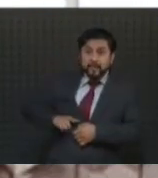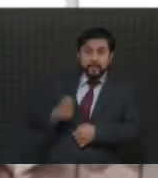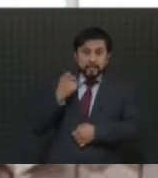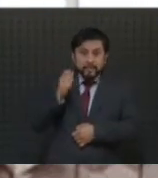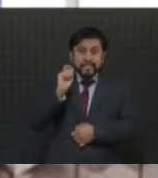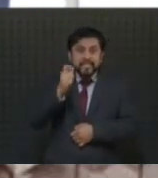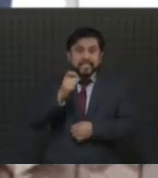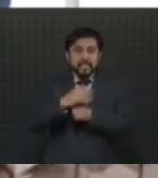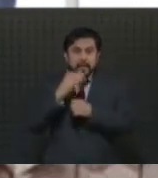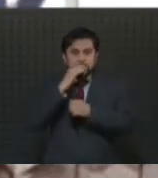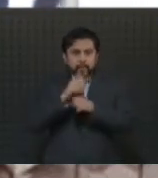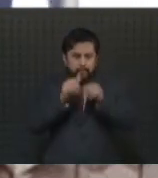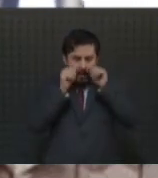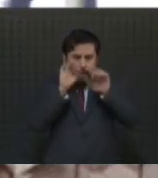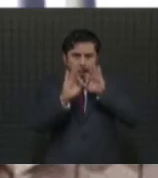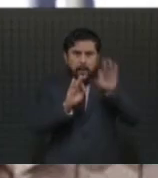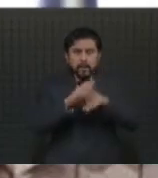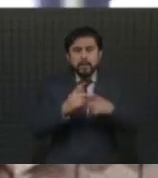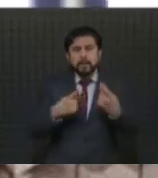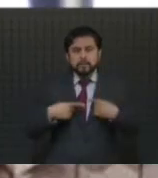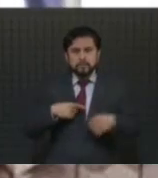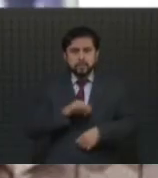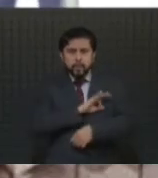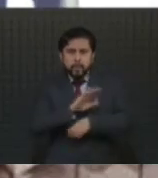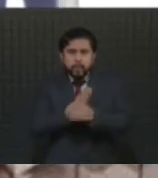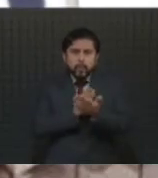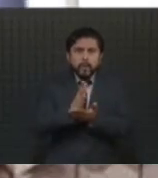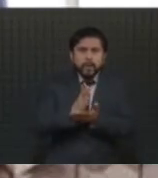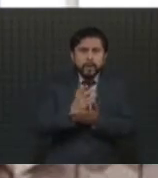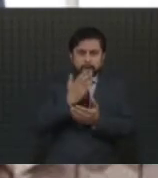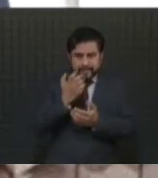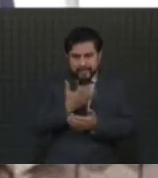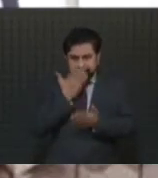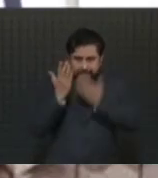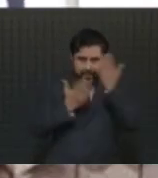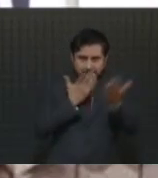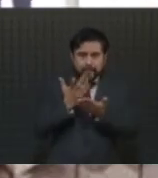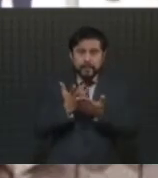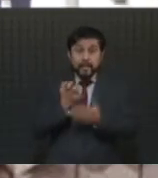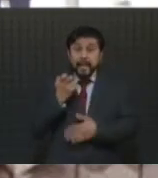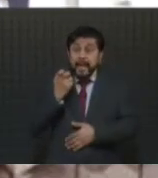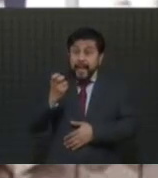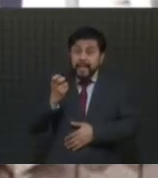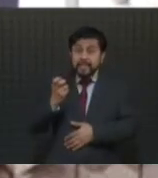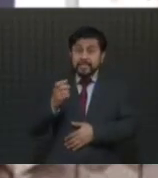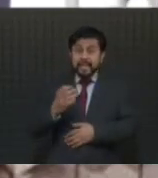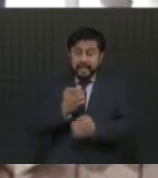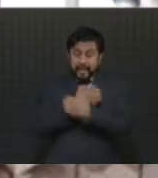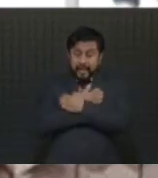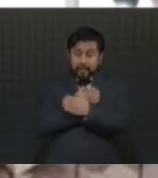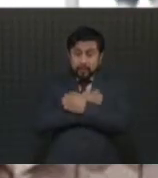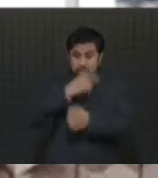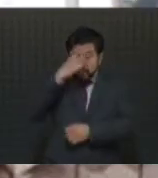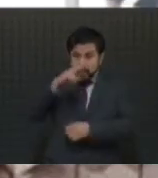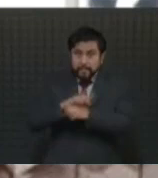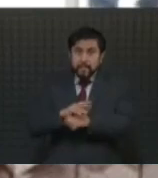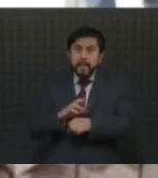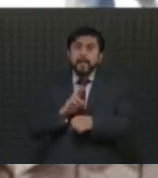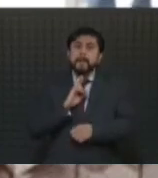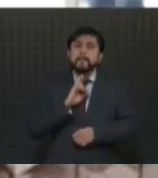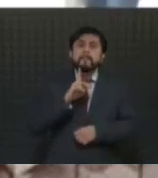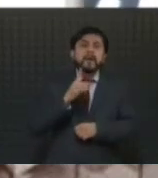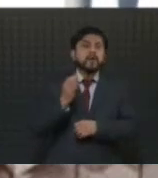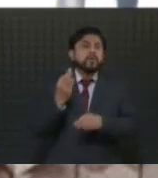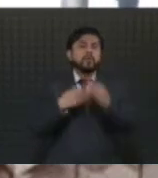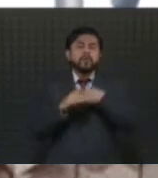ciudad, y que representa también que la educación pública es la mejor de todas. Por eso damos una beca a todos los niños y